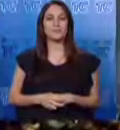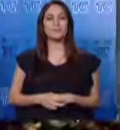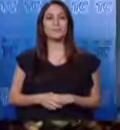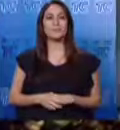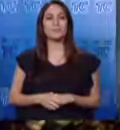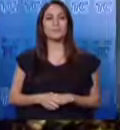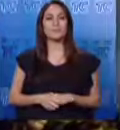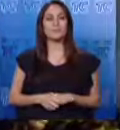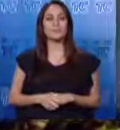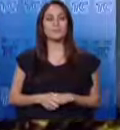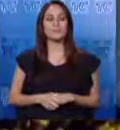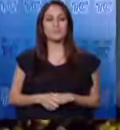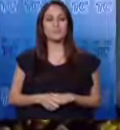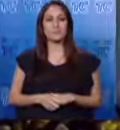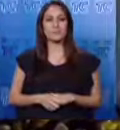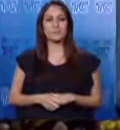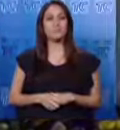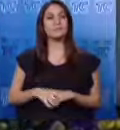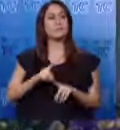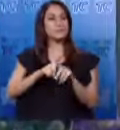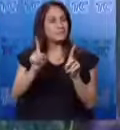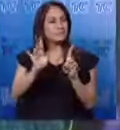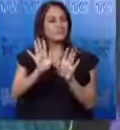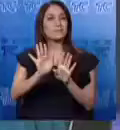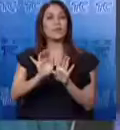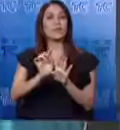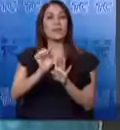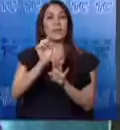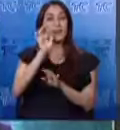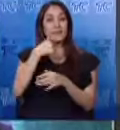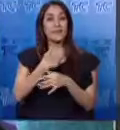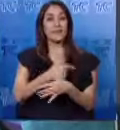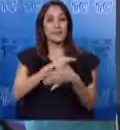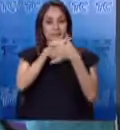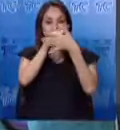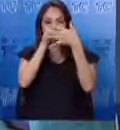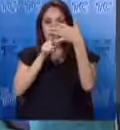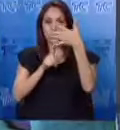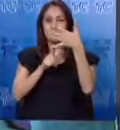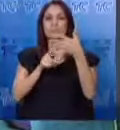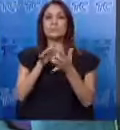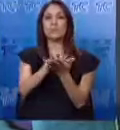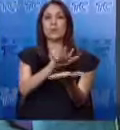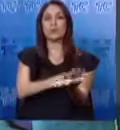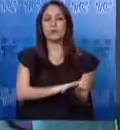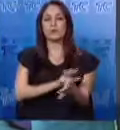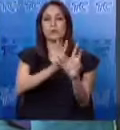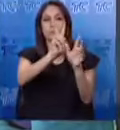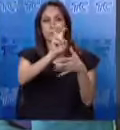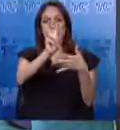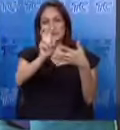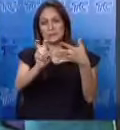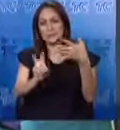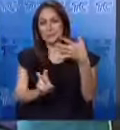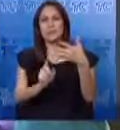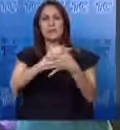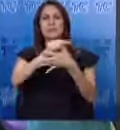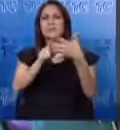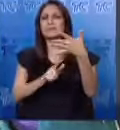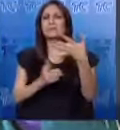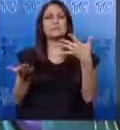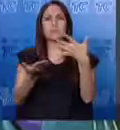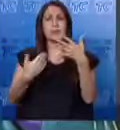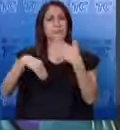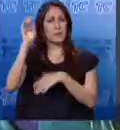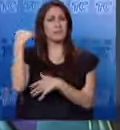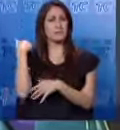A propósito, hay cinco proyectos principales dentro de toda una vida. Muchísimos